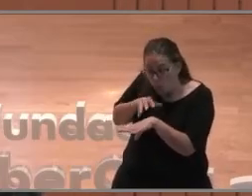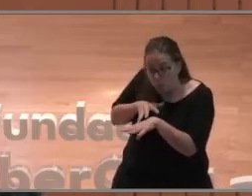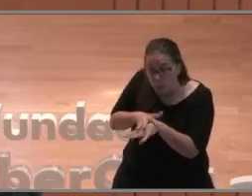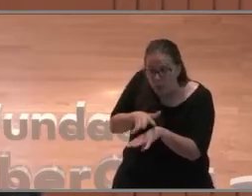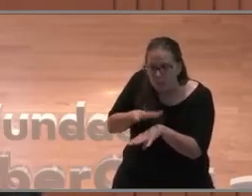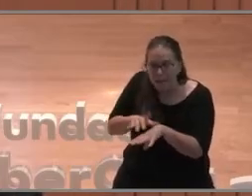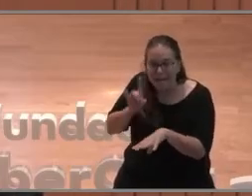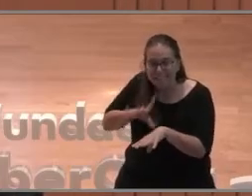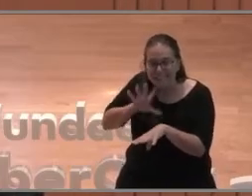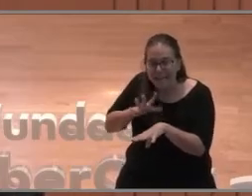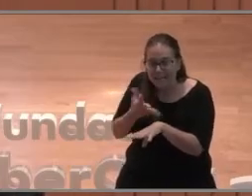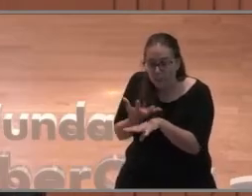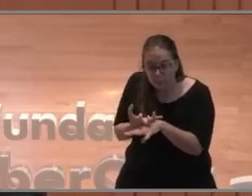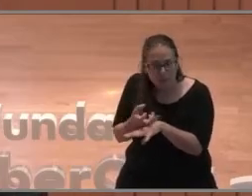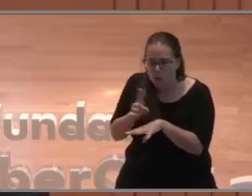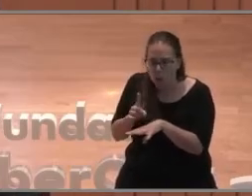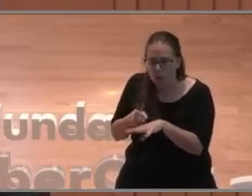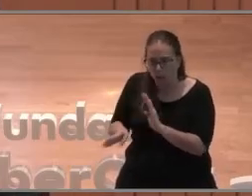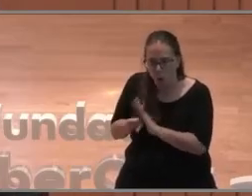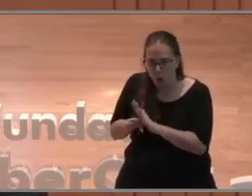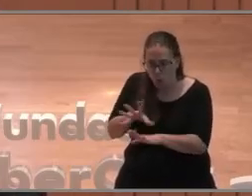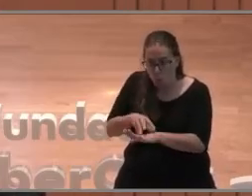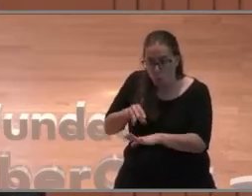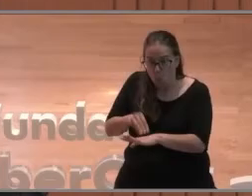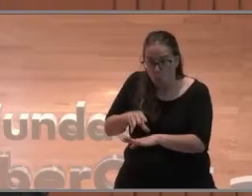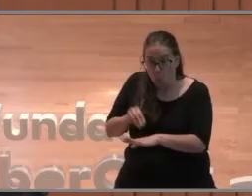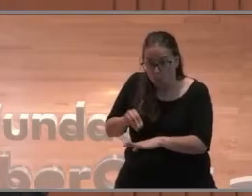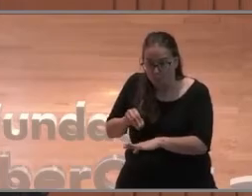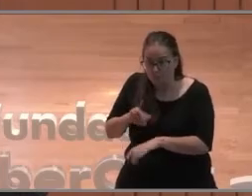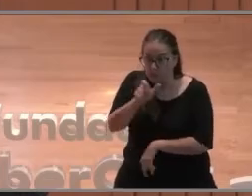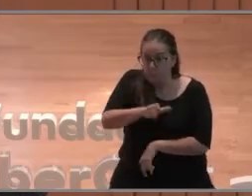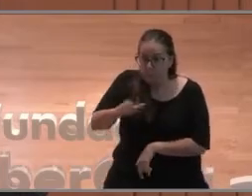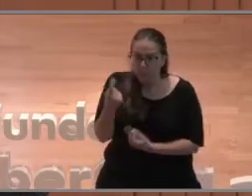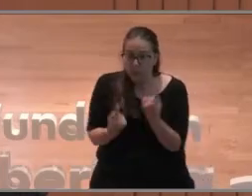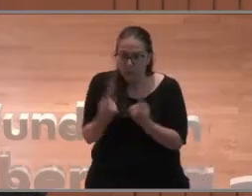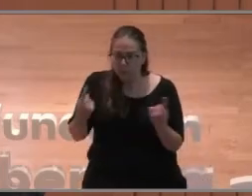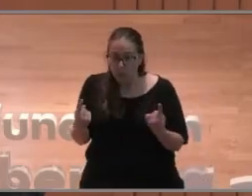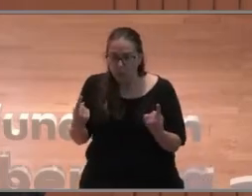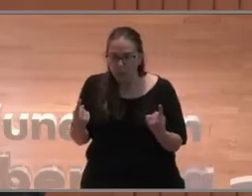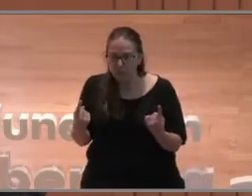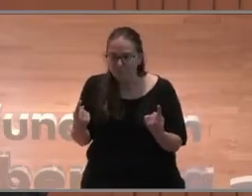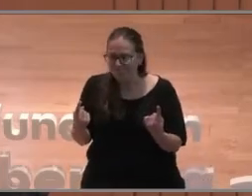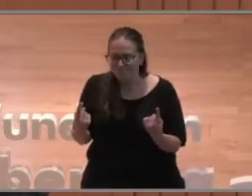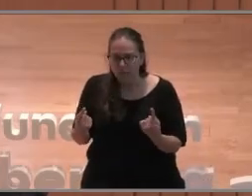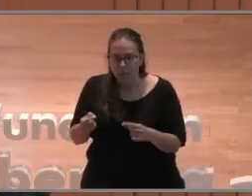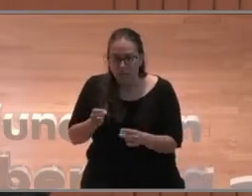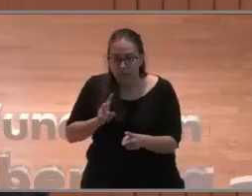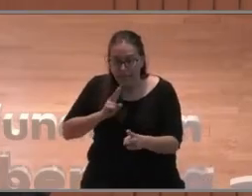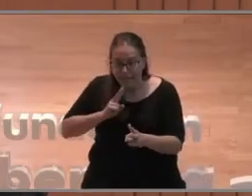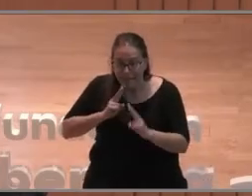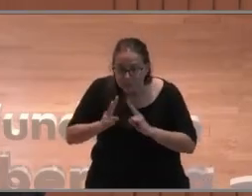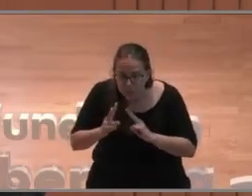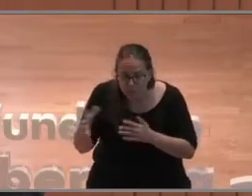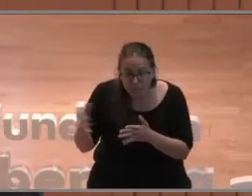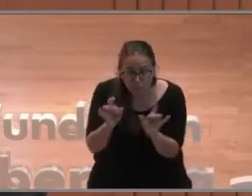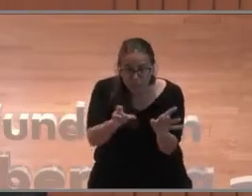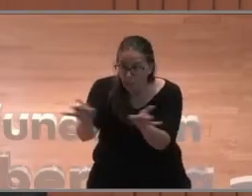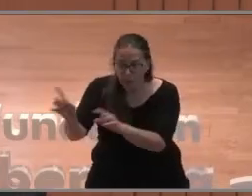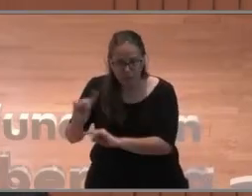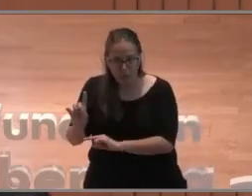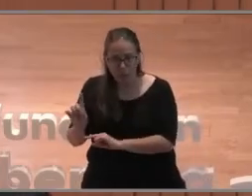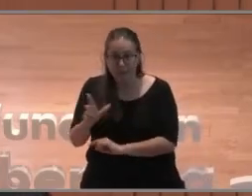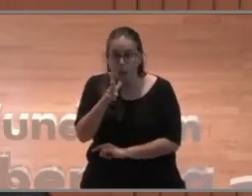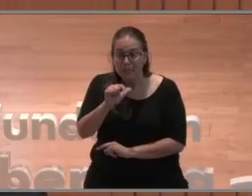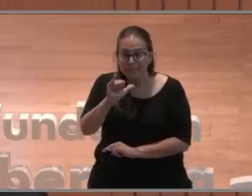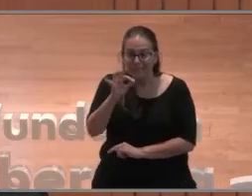ahí. Entonces, la gente, sobre todo las personas que son todos mismos no tenemos la misma reacción, pero la histamina es un